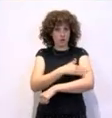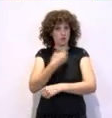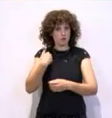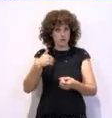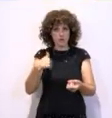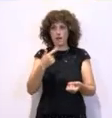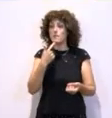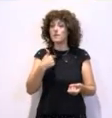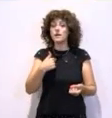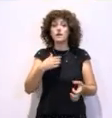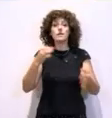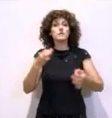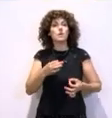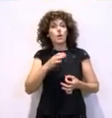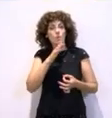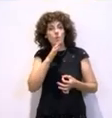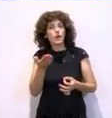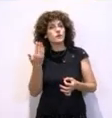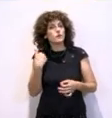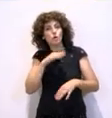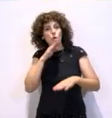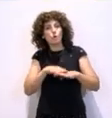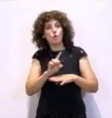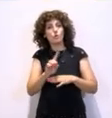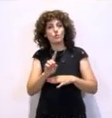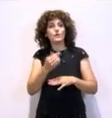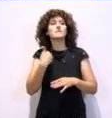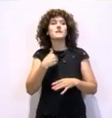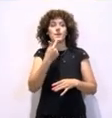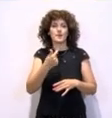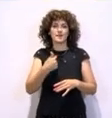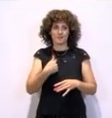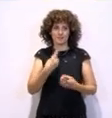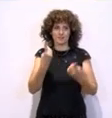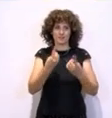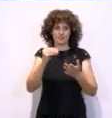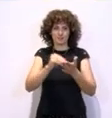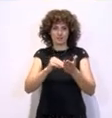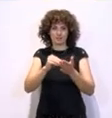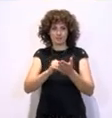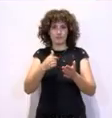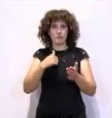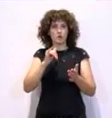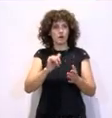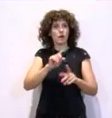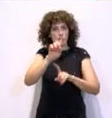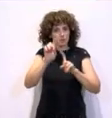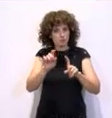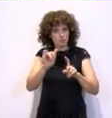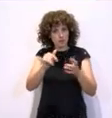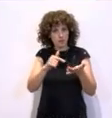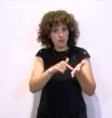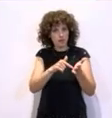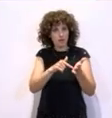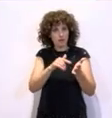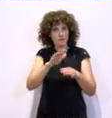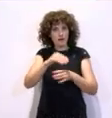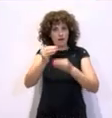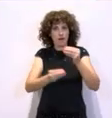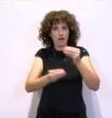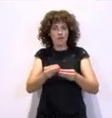van a decir, ¿y por qué el anterior no lo cumplió? Ya me lo ha dicho en alguna ocasión. Traigo aquí la pregunta que también le formulé a